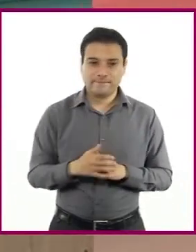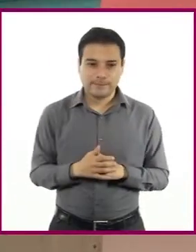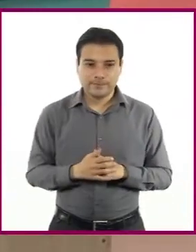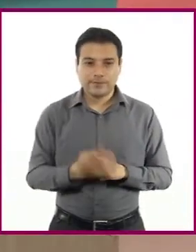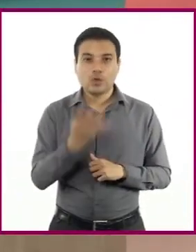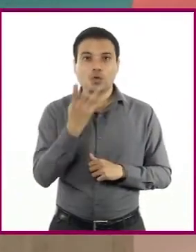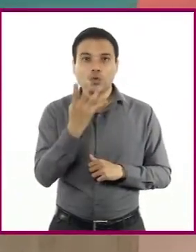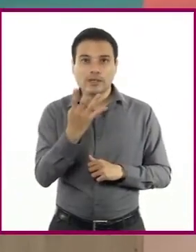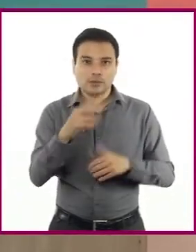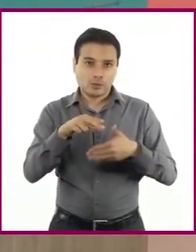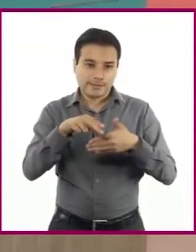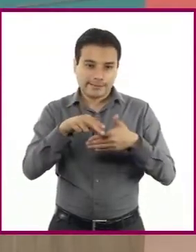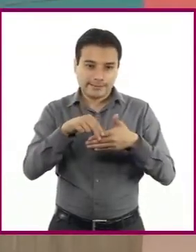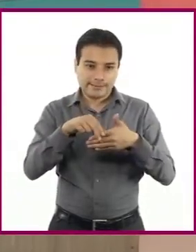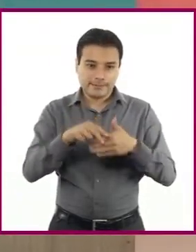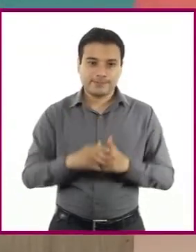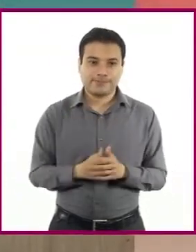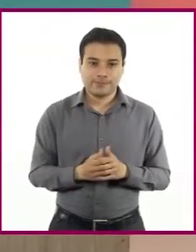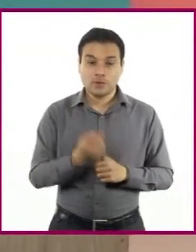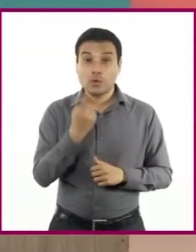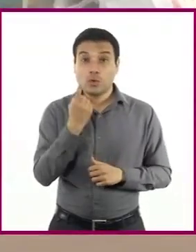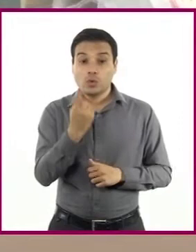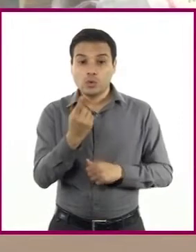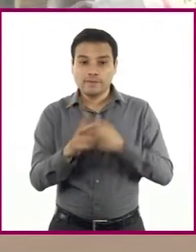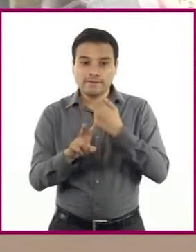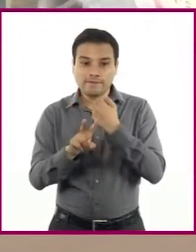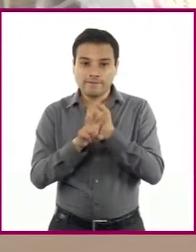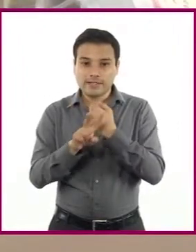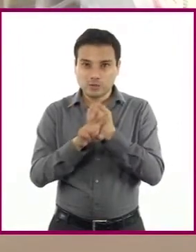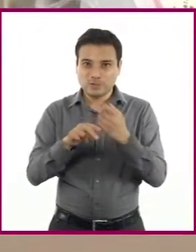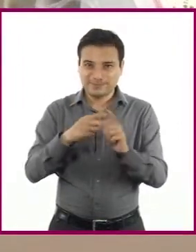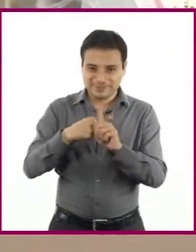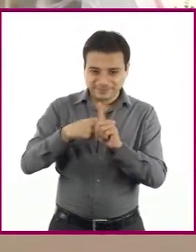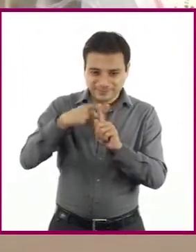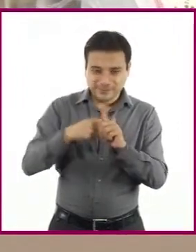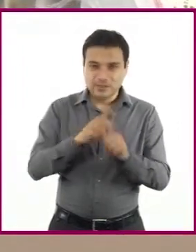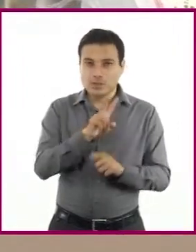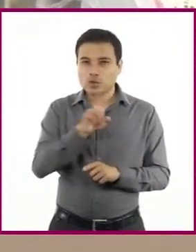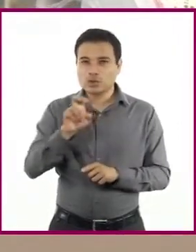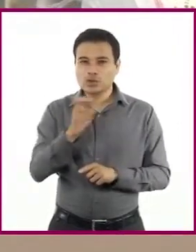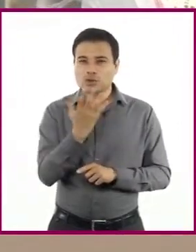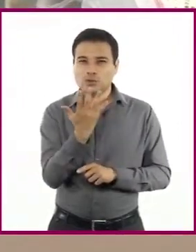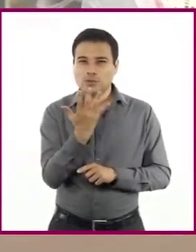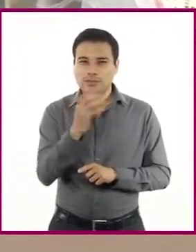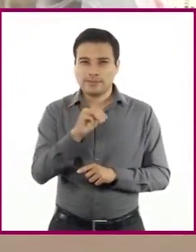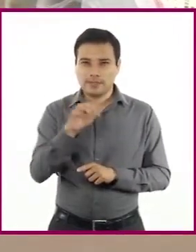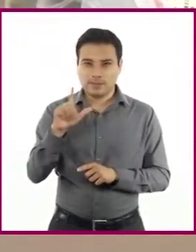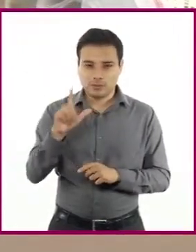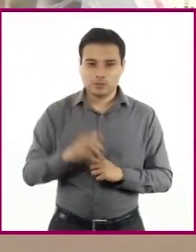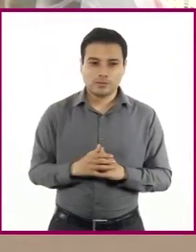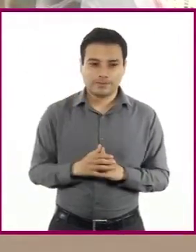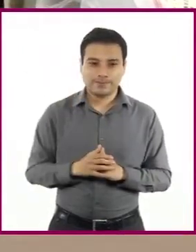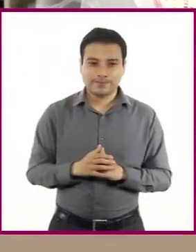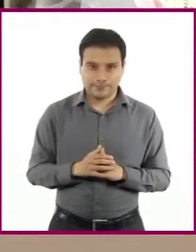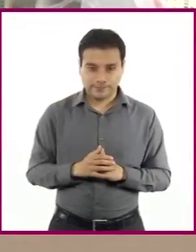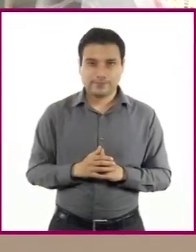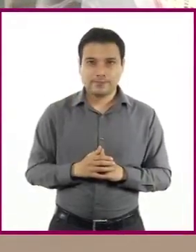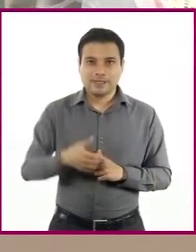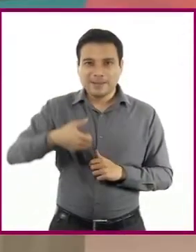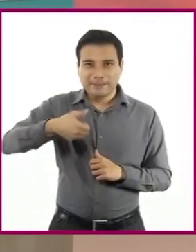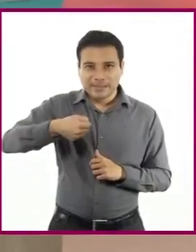4 clips, un vaso de precipitado de 250 mililitros, pinzas con punta.